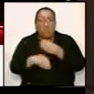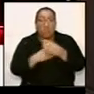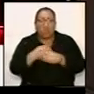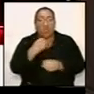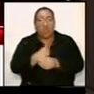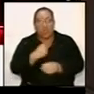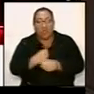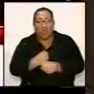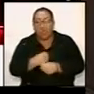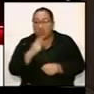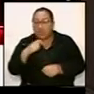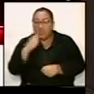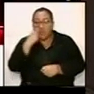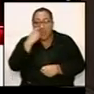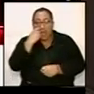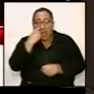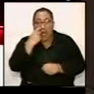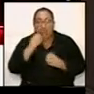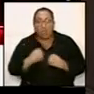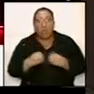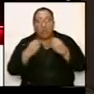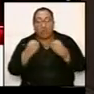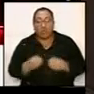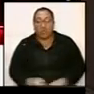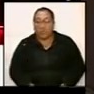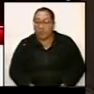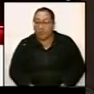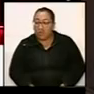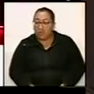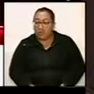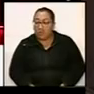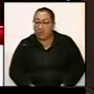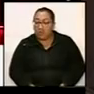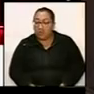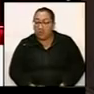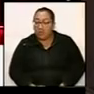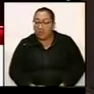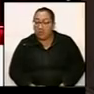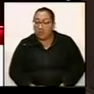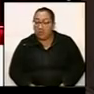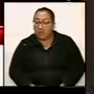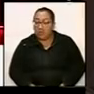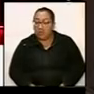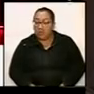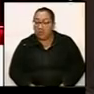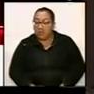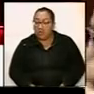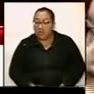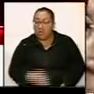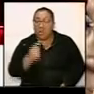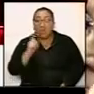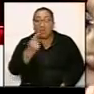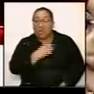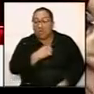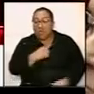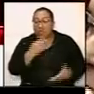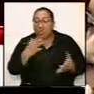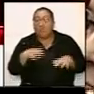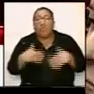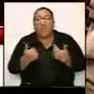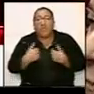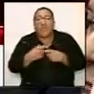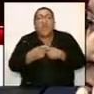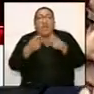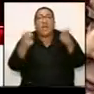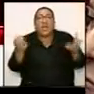laboral. Merecen esa oportunidad. Señor Premier, ¿en dónde pueden adquirir esa